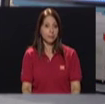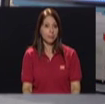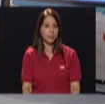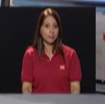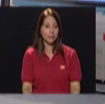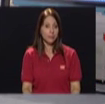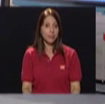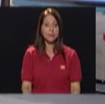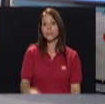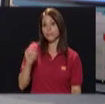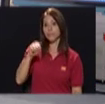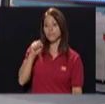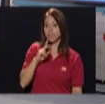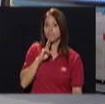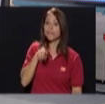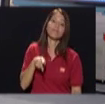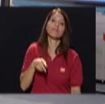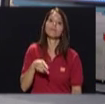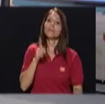parte de crecimiento habitacional.